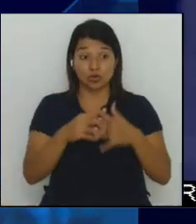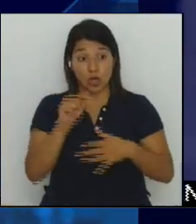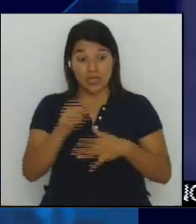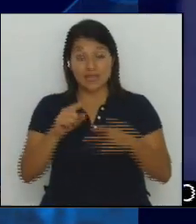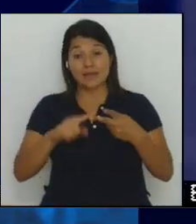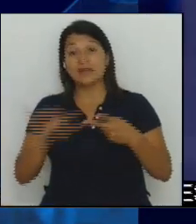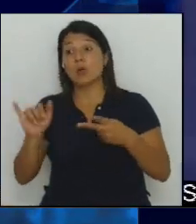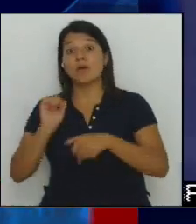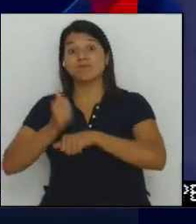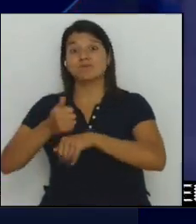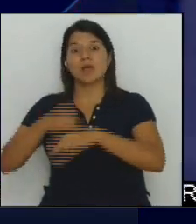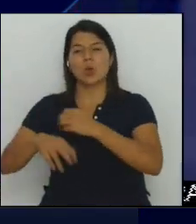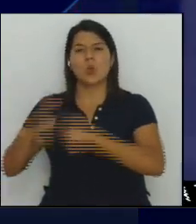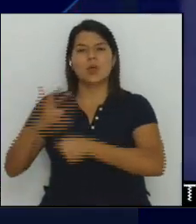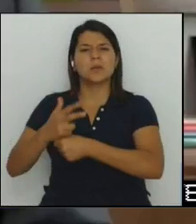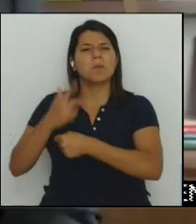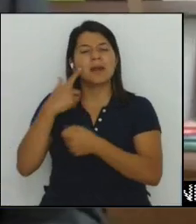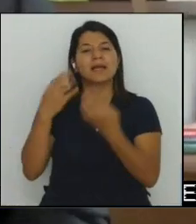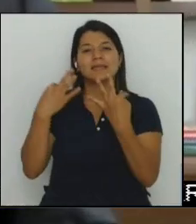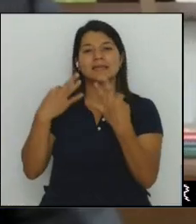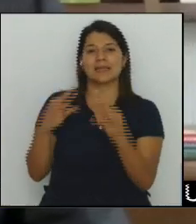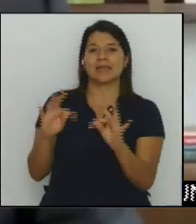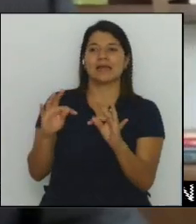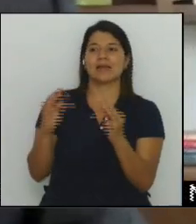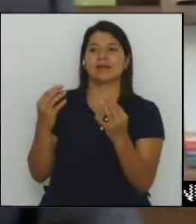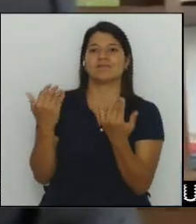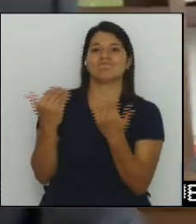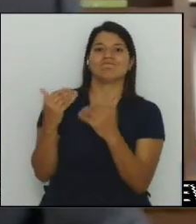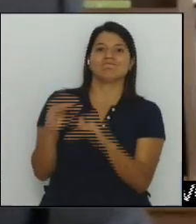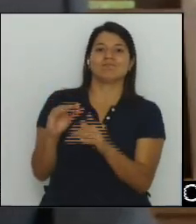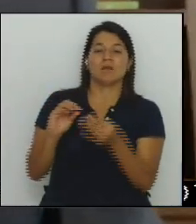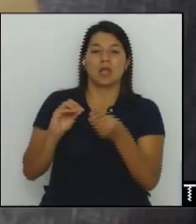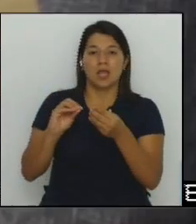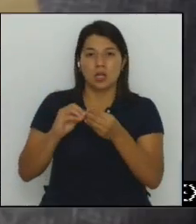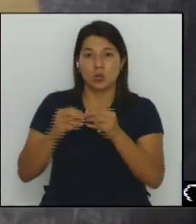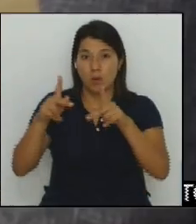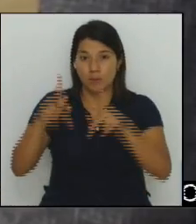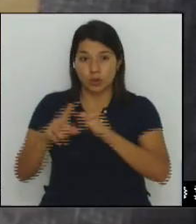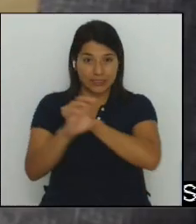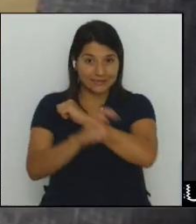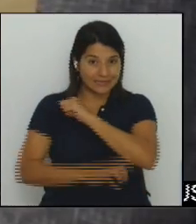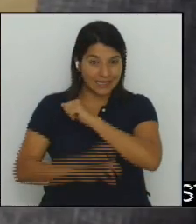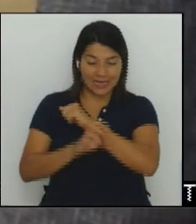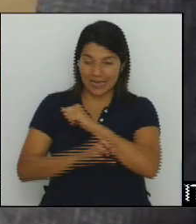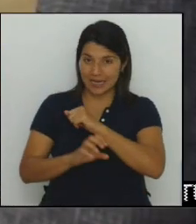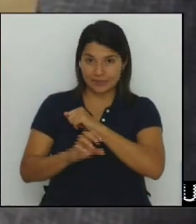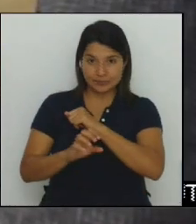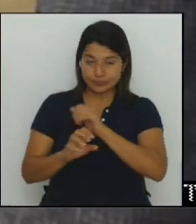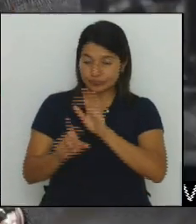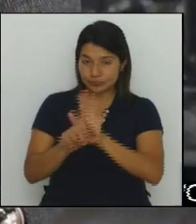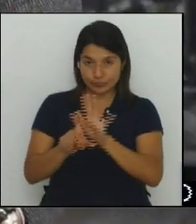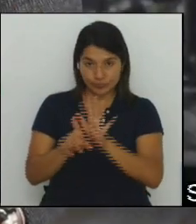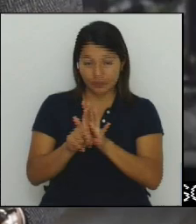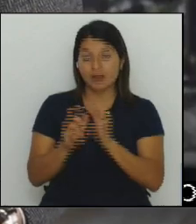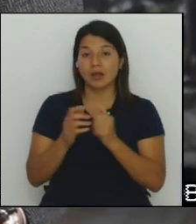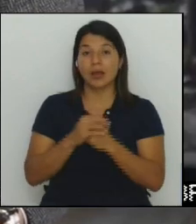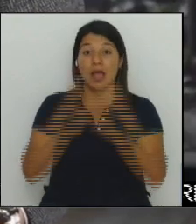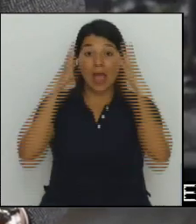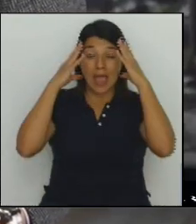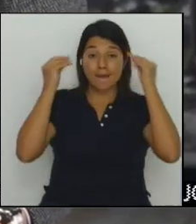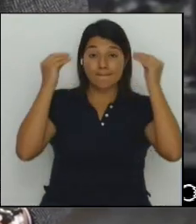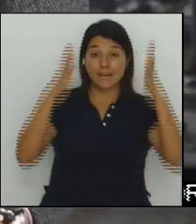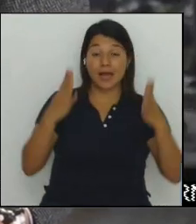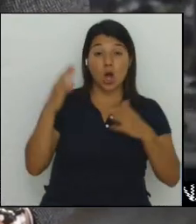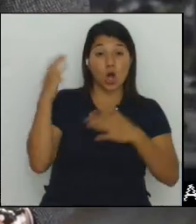la migración irregular. En el caso colombiano, por ejemplo, el embajador de Colombia ante Washington, Luis Gilberto Murillo, aseguró que